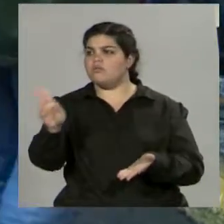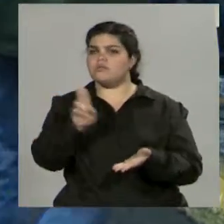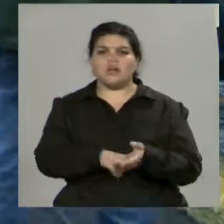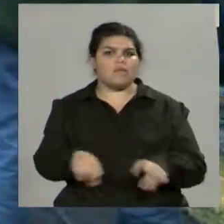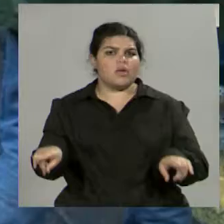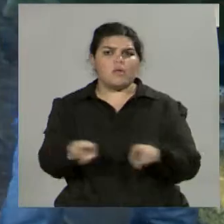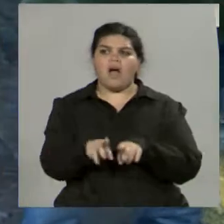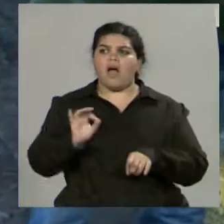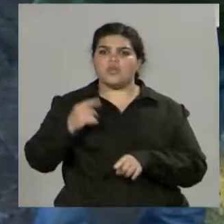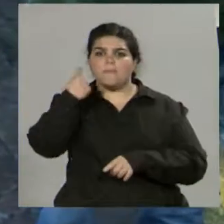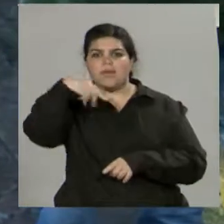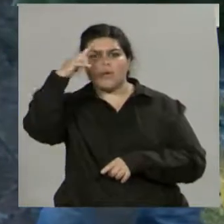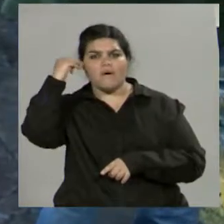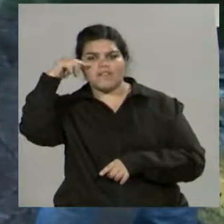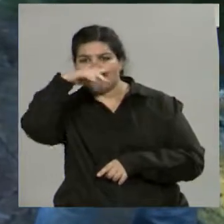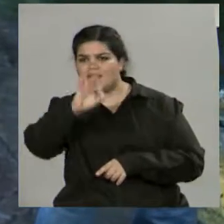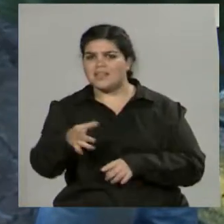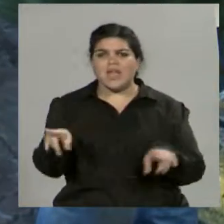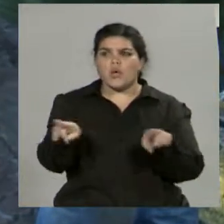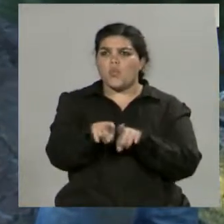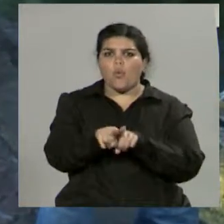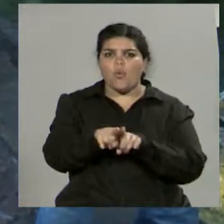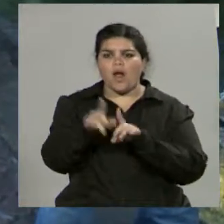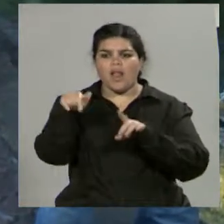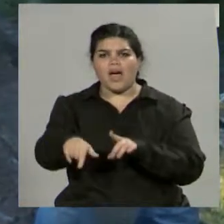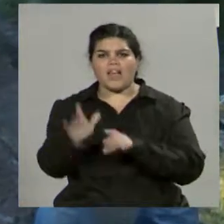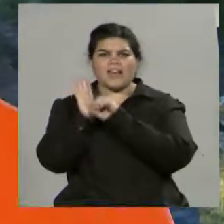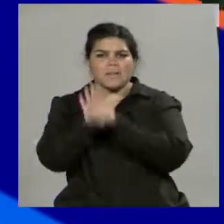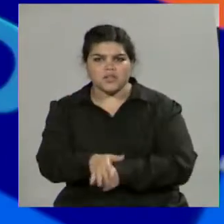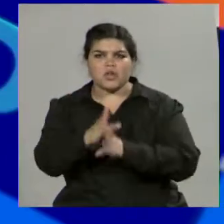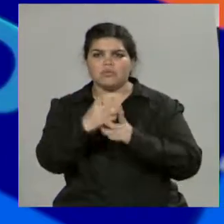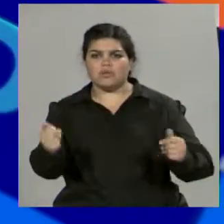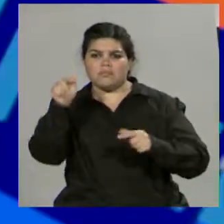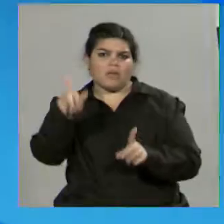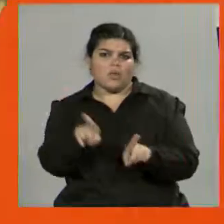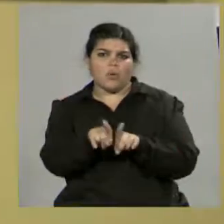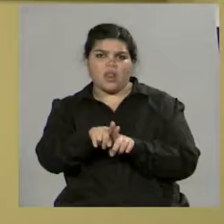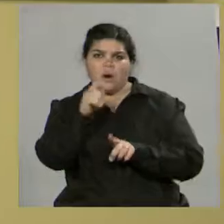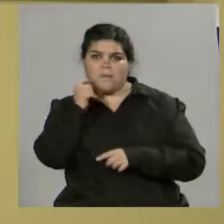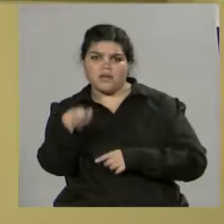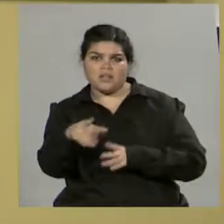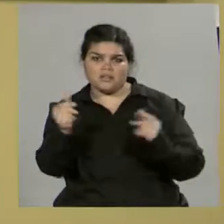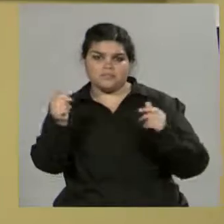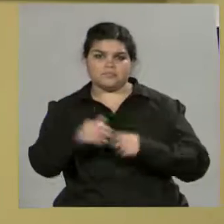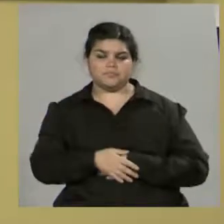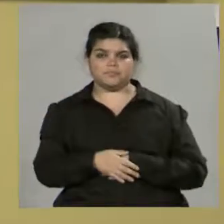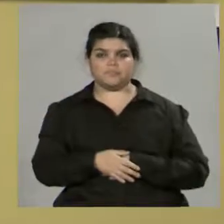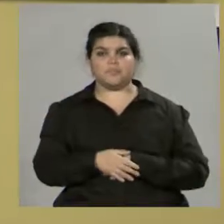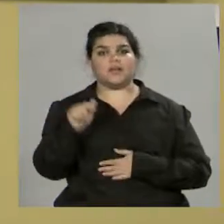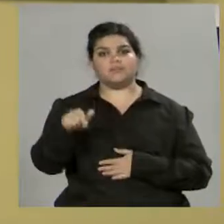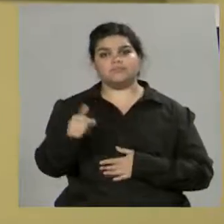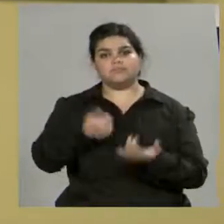los años 70, a la represión, a la desaparición forzada, como en este caso Santiago. Ahí escuchábamos entonces